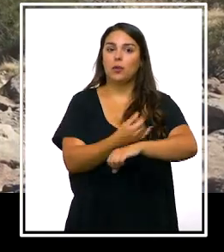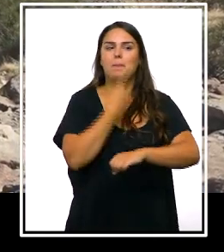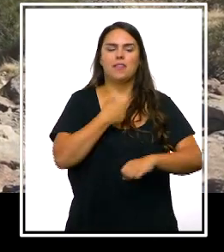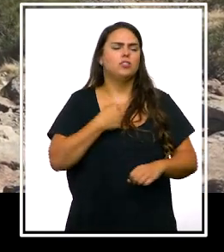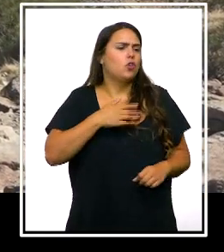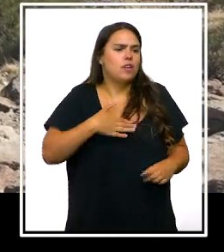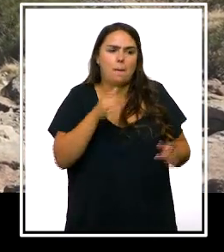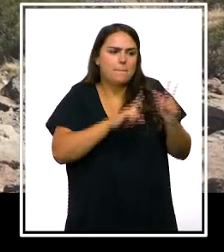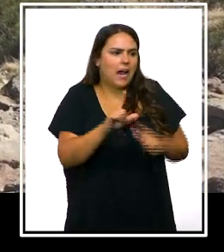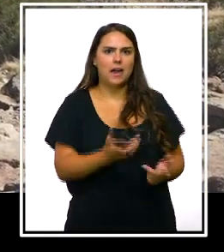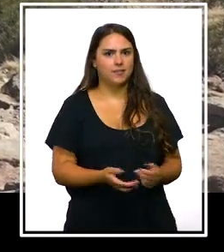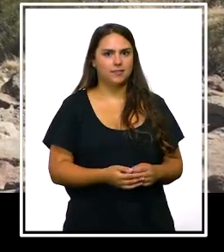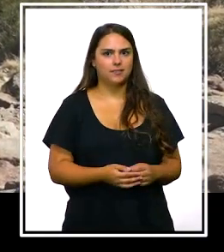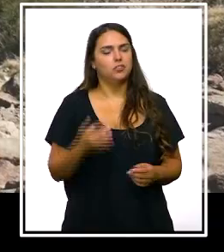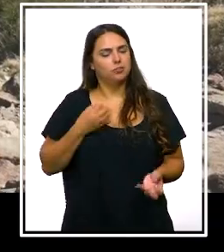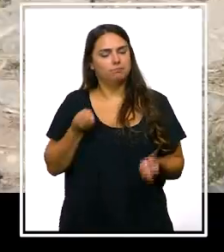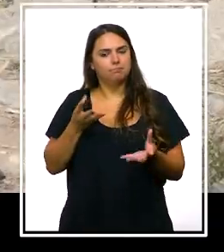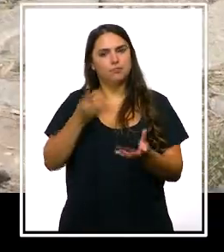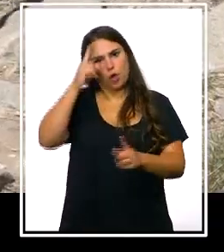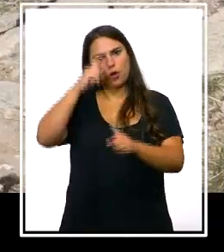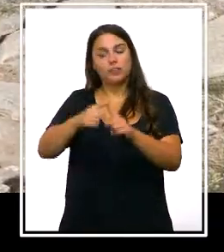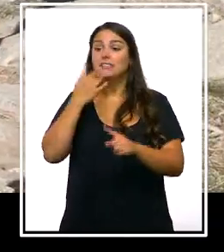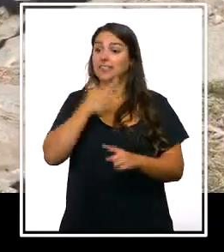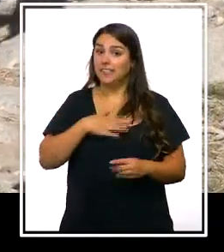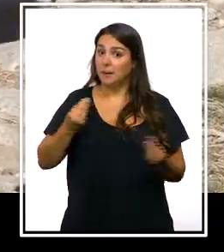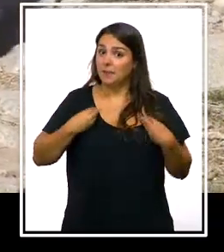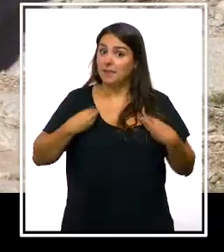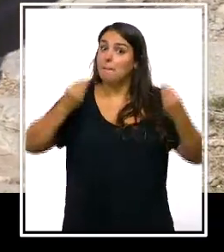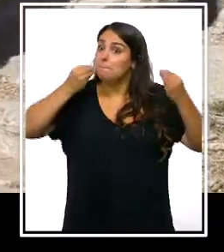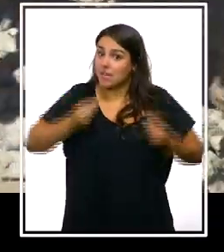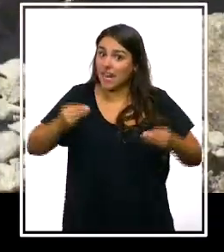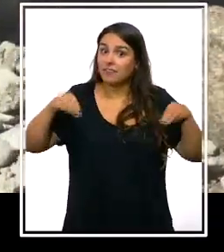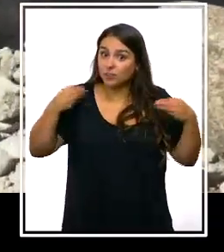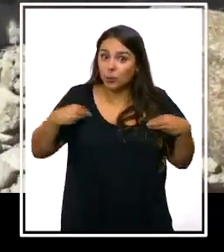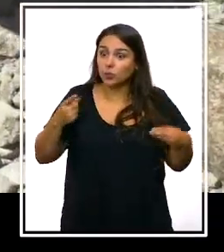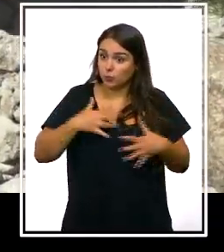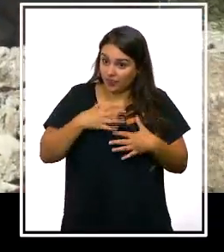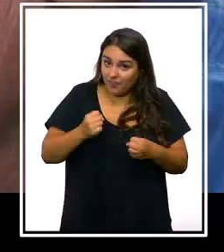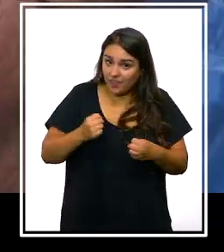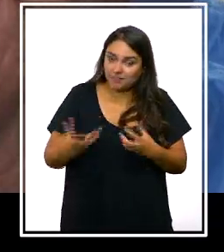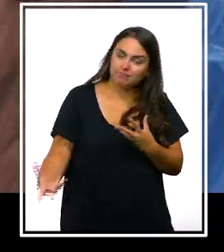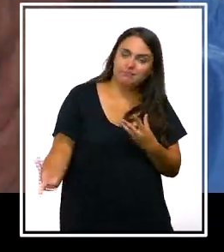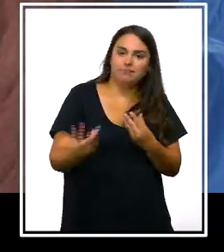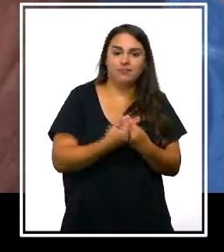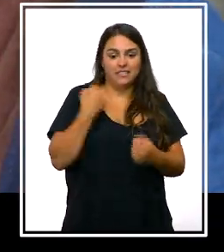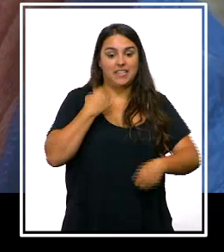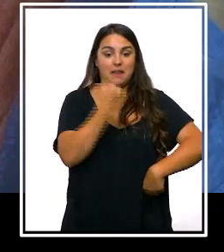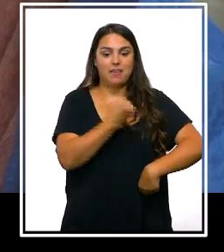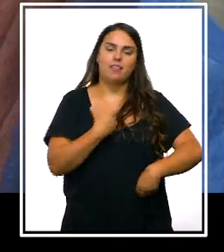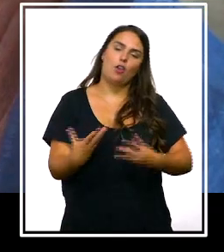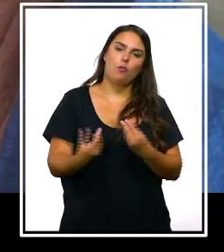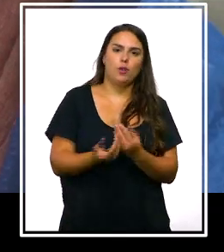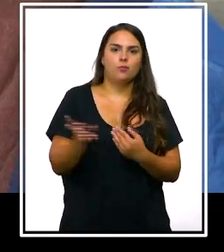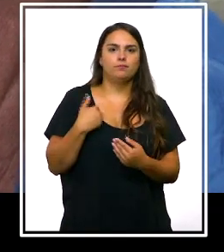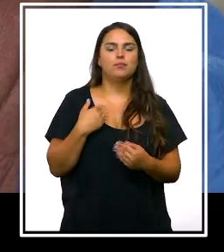quiere hacer viaje. Le planteé un reto: si quieres vivir de verdad una aventura y te atreves, estas navidades te